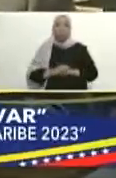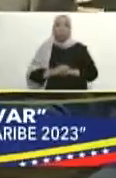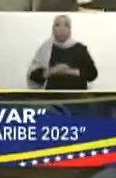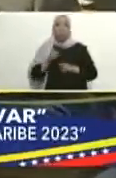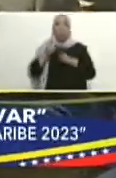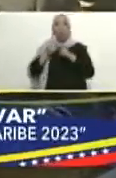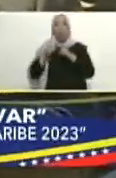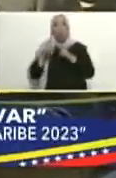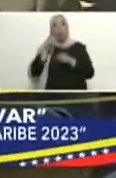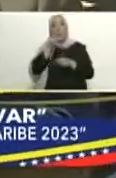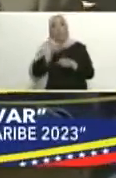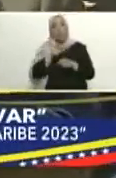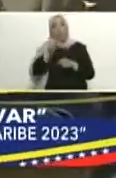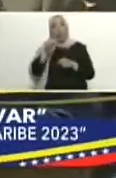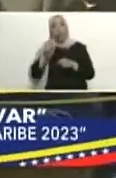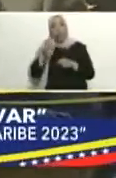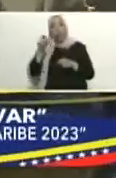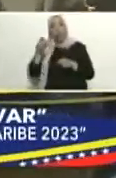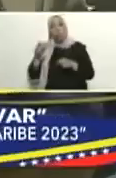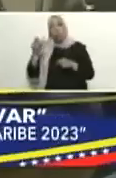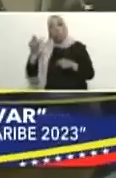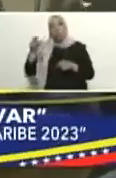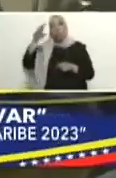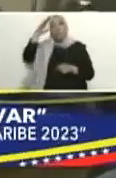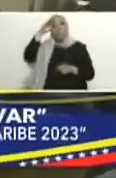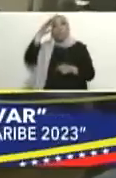comandantes de los